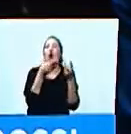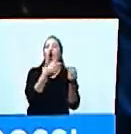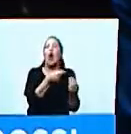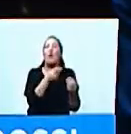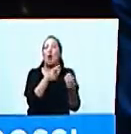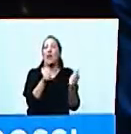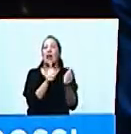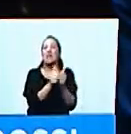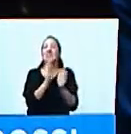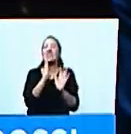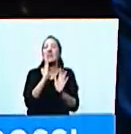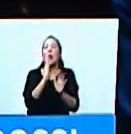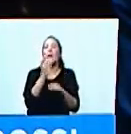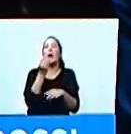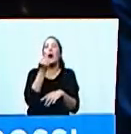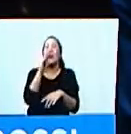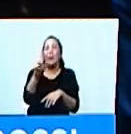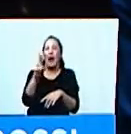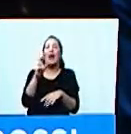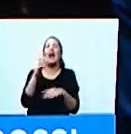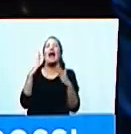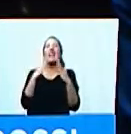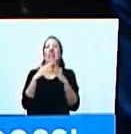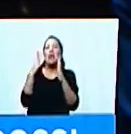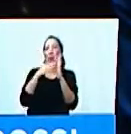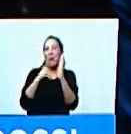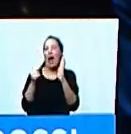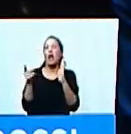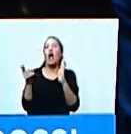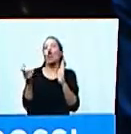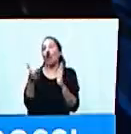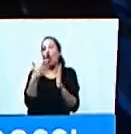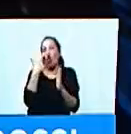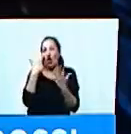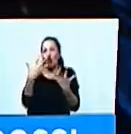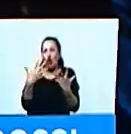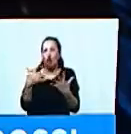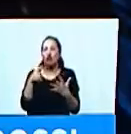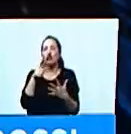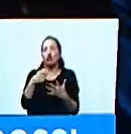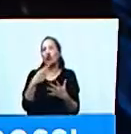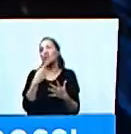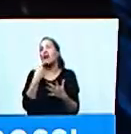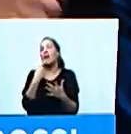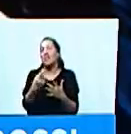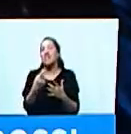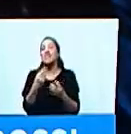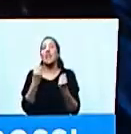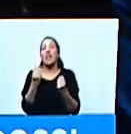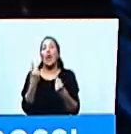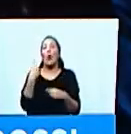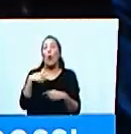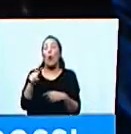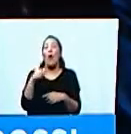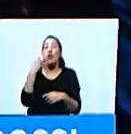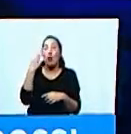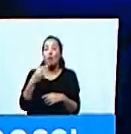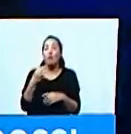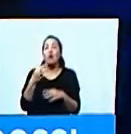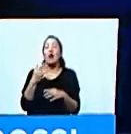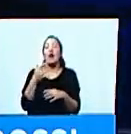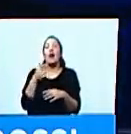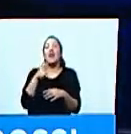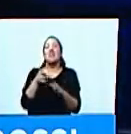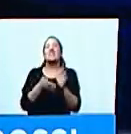en un bar Casablanca, conocido por todos, donde decía una cantidad de cosas, entre otras cosas decía que cuando iba a suceder el hecho él iba a estar en la